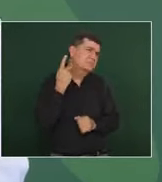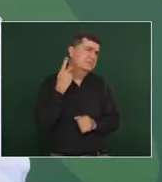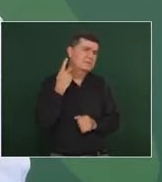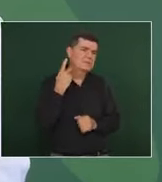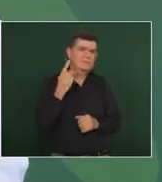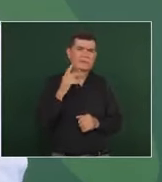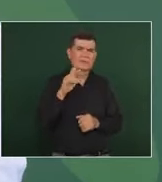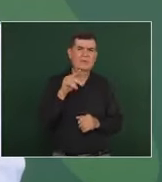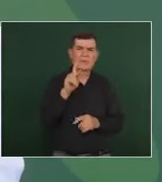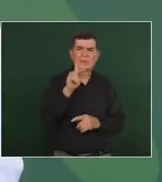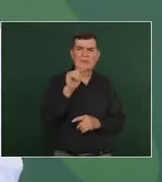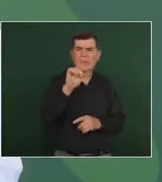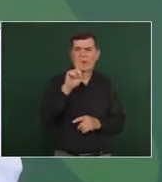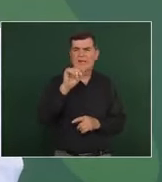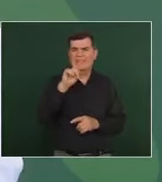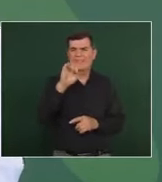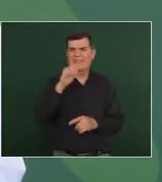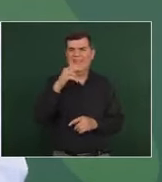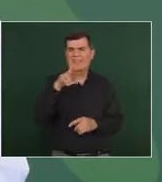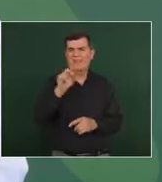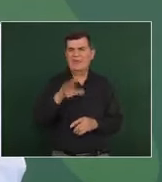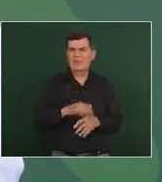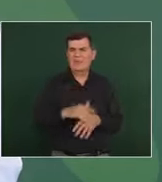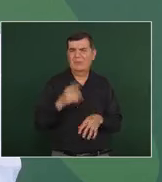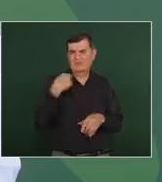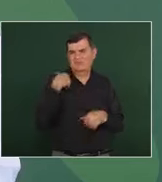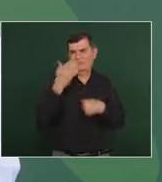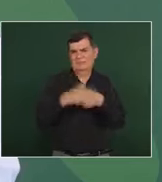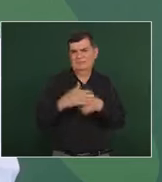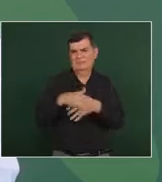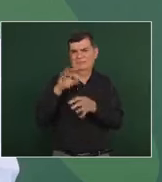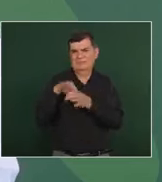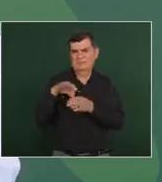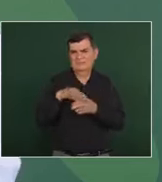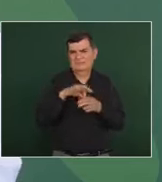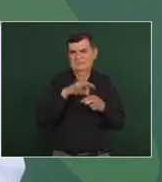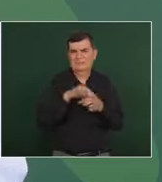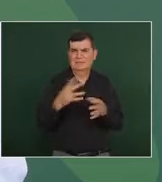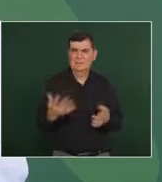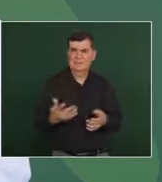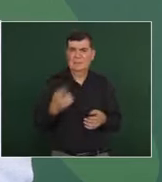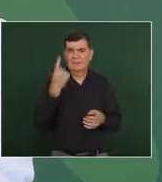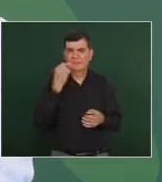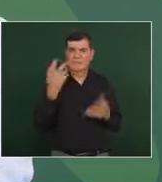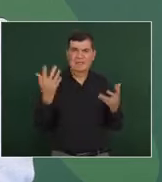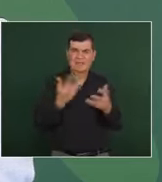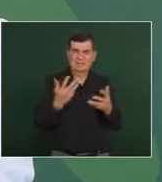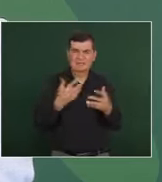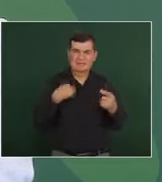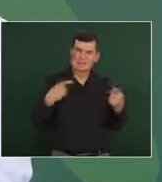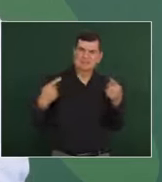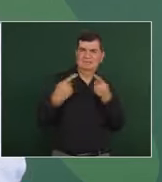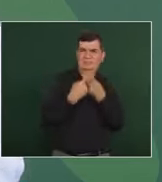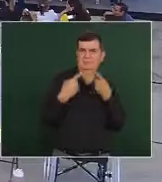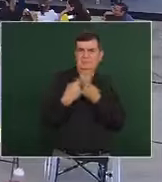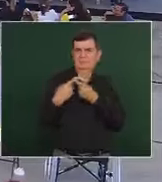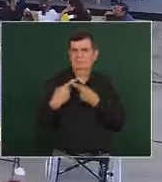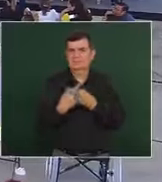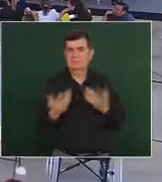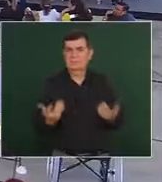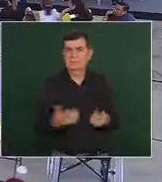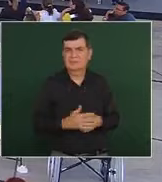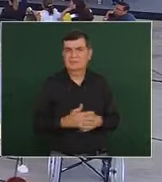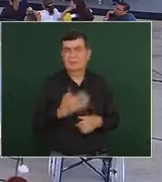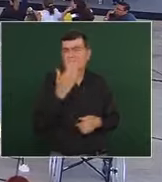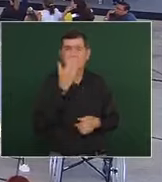siquiera político, es por las elecciones, entonces para generarnos conflictos.